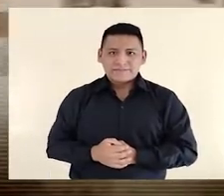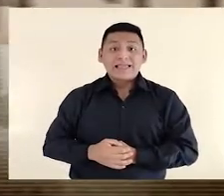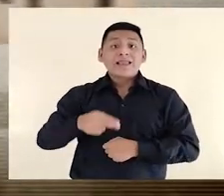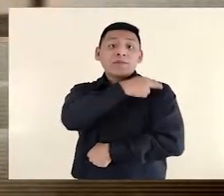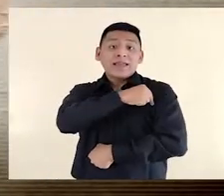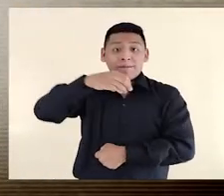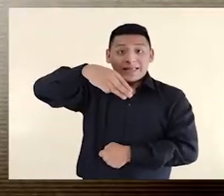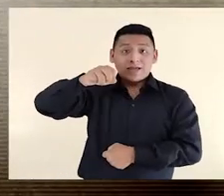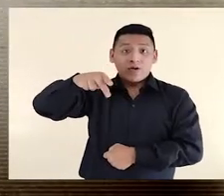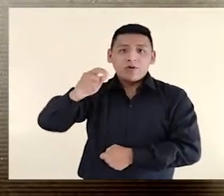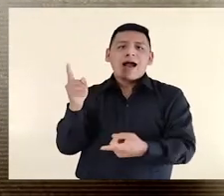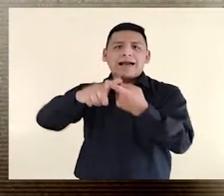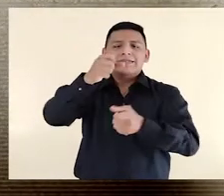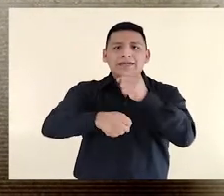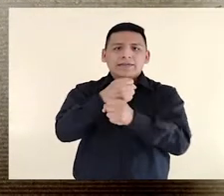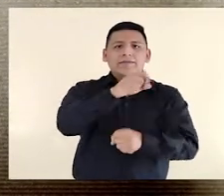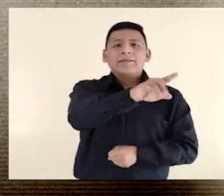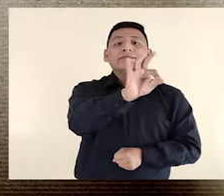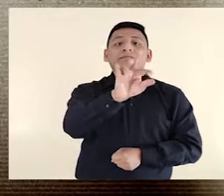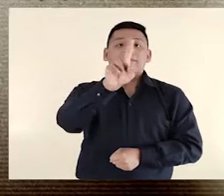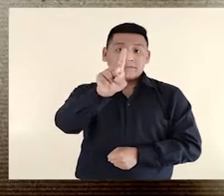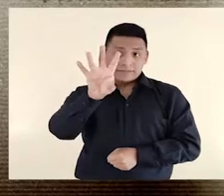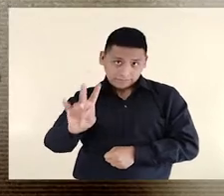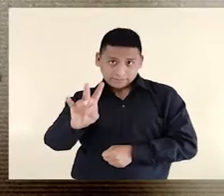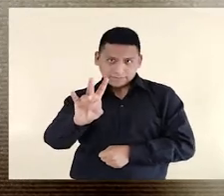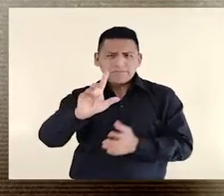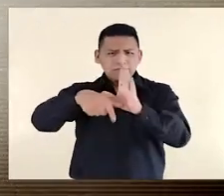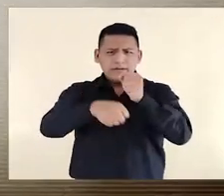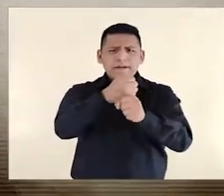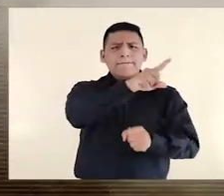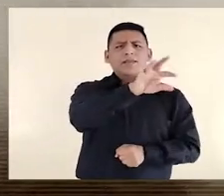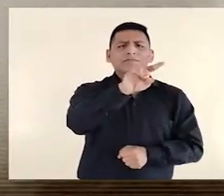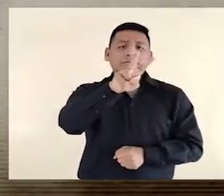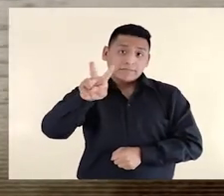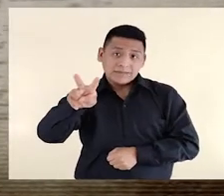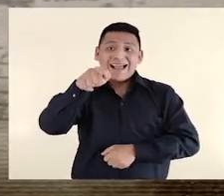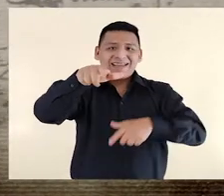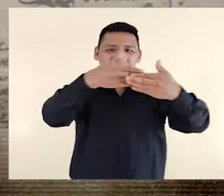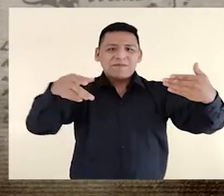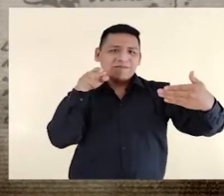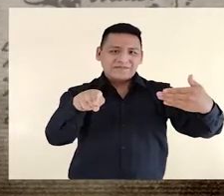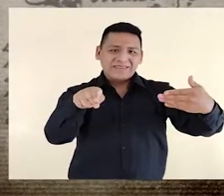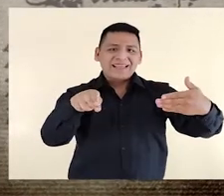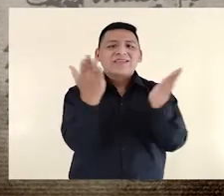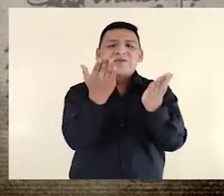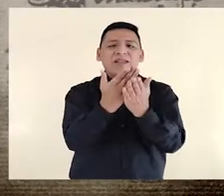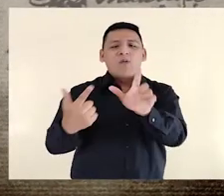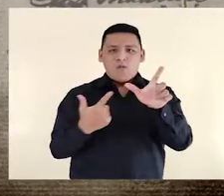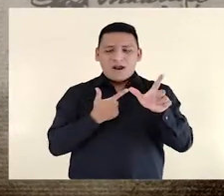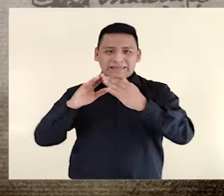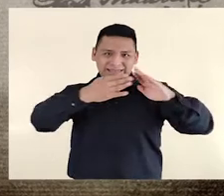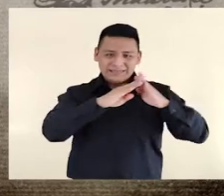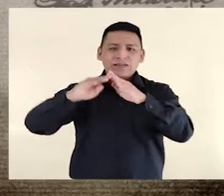mentales. El manicomio de la ciudad funcionó ahí hasta 1917. En 1922 se inauguró ahí la emblemática